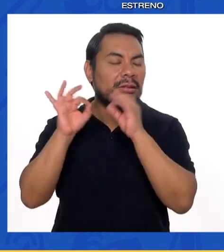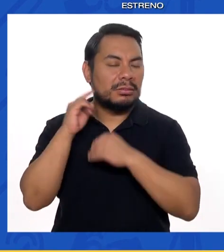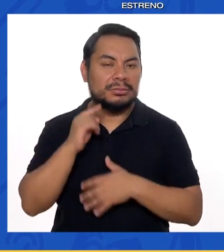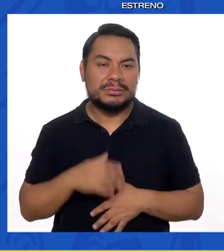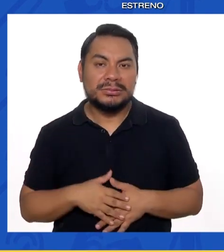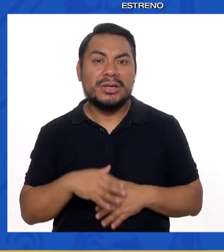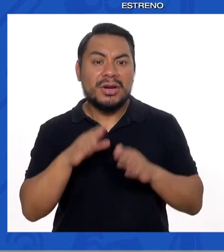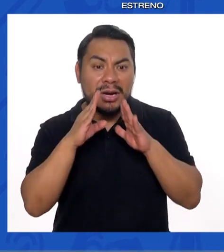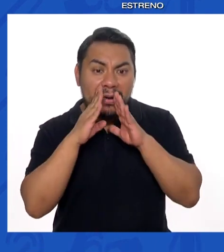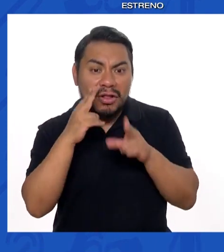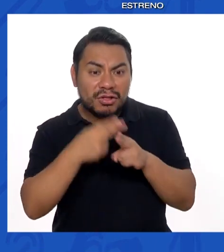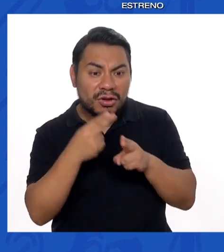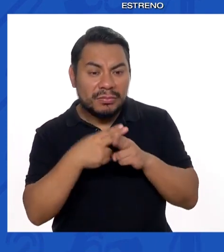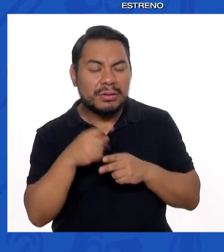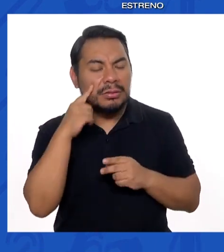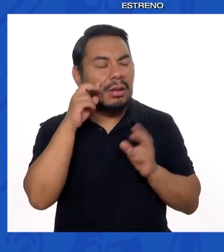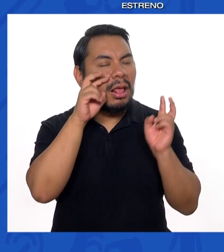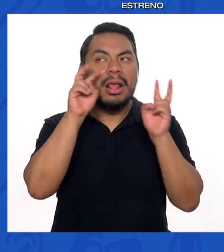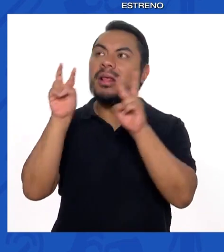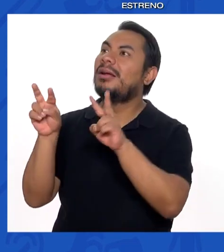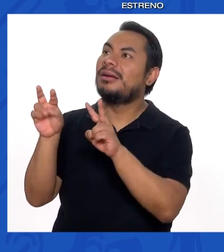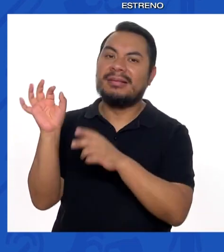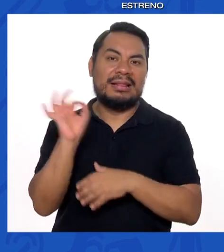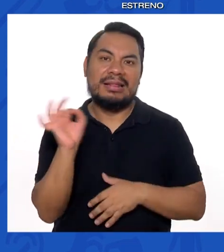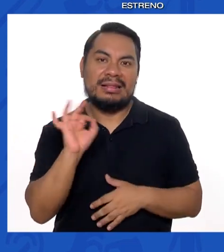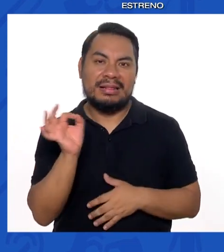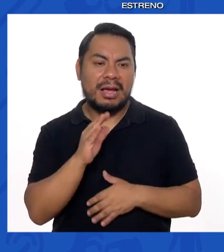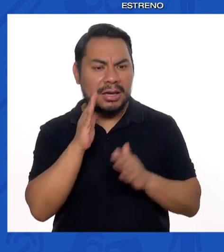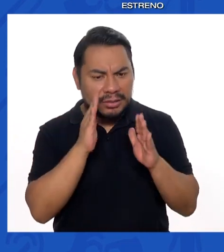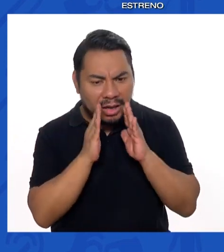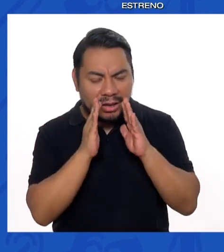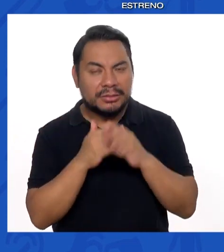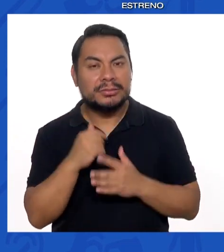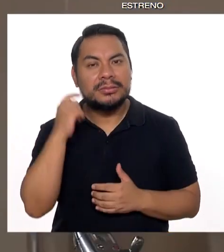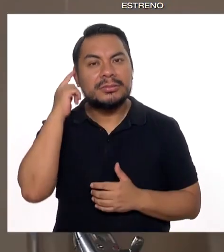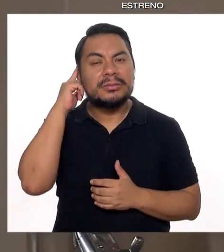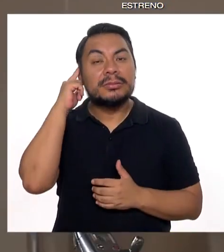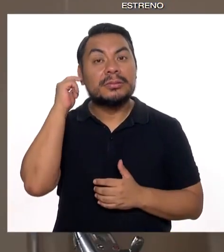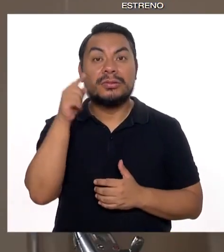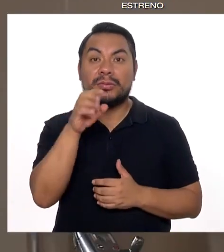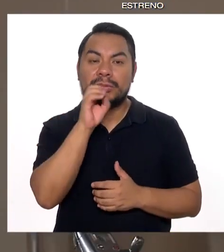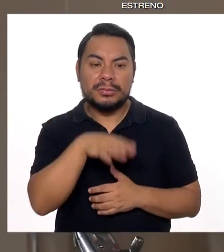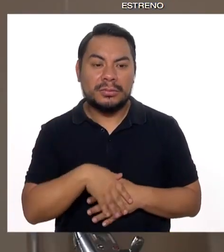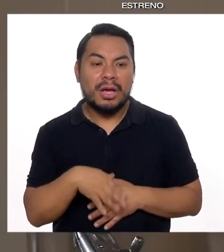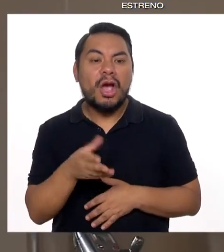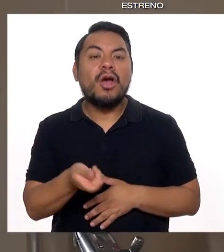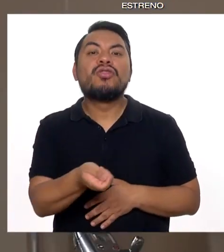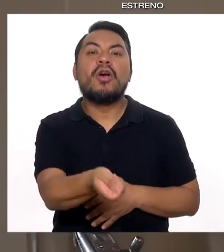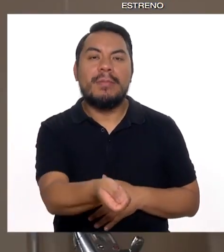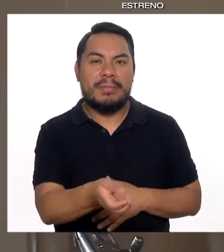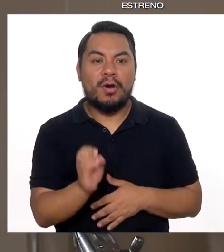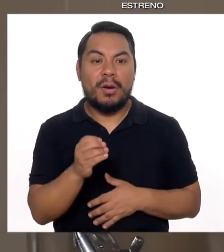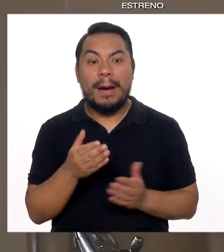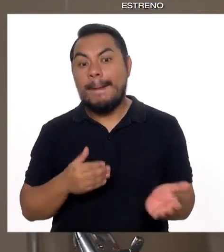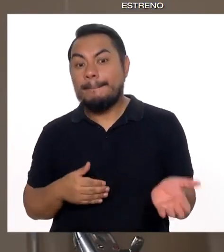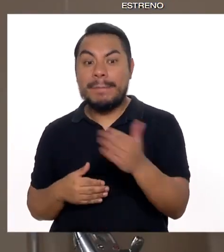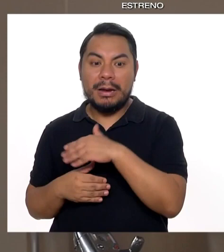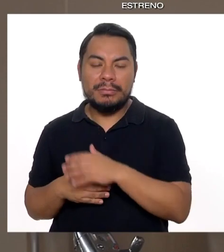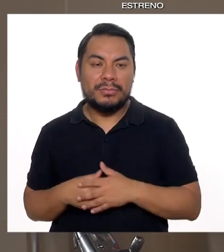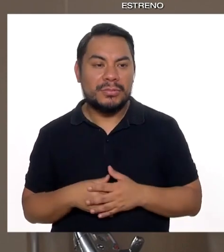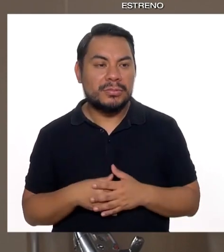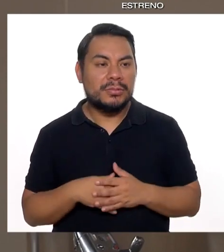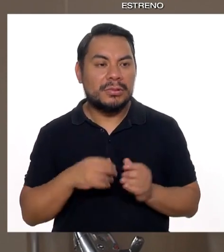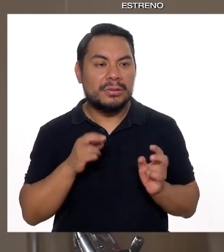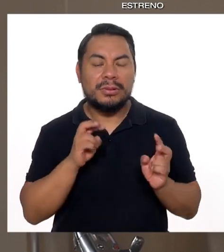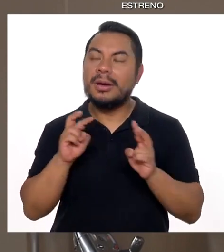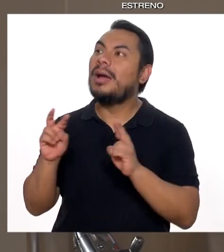llamas por su nombre y él no va a voltear, ¿ya? Pero de pronto si le dices toma o le dices vamos,